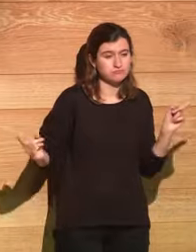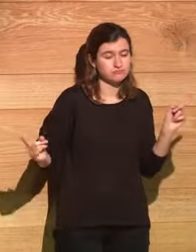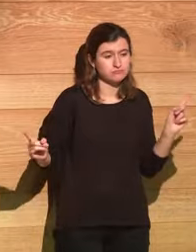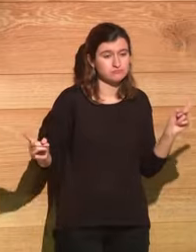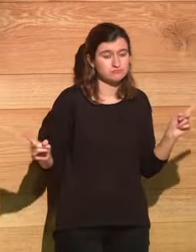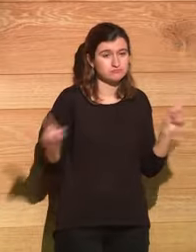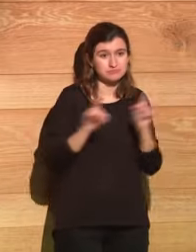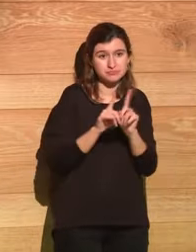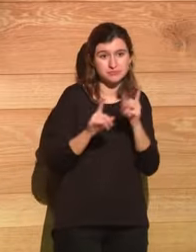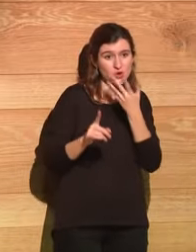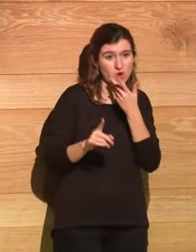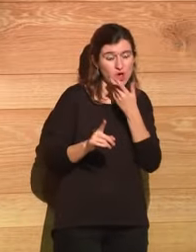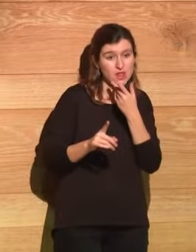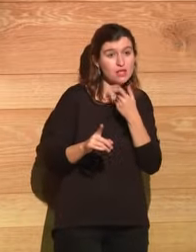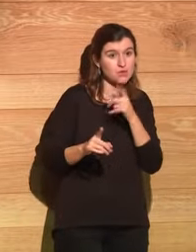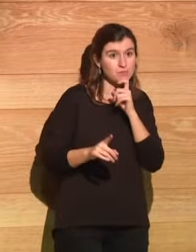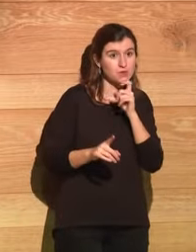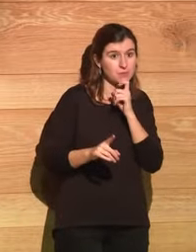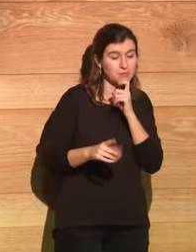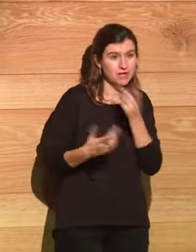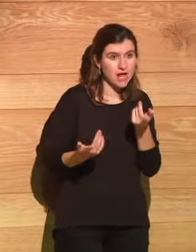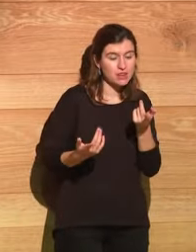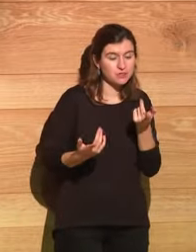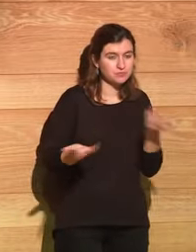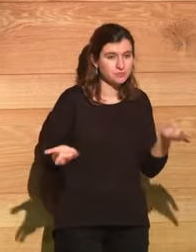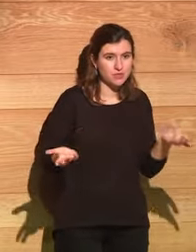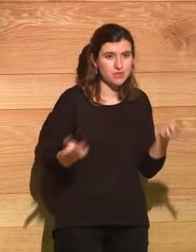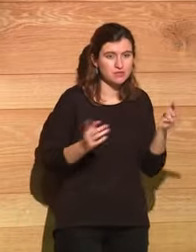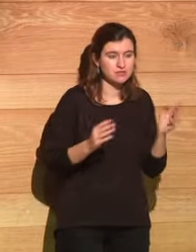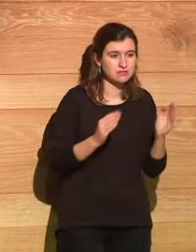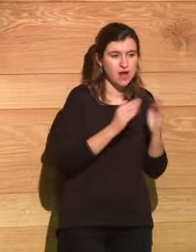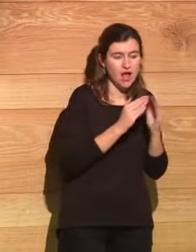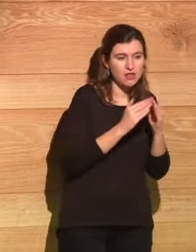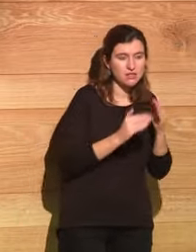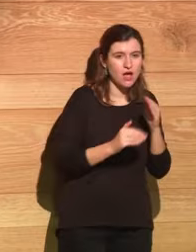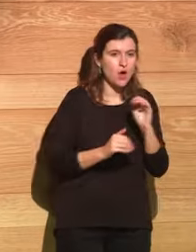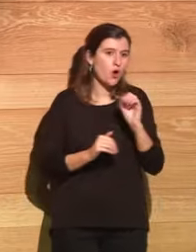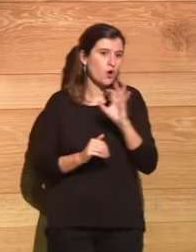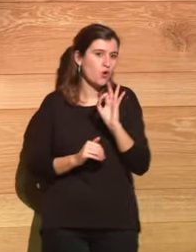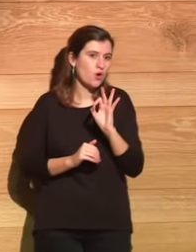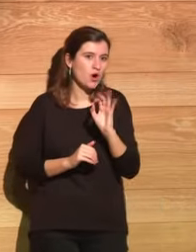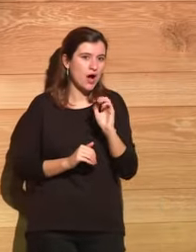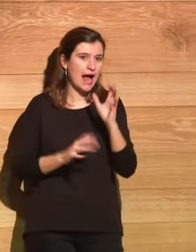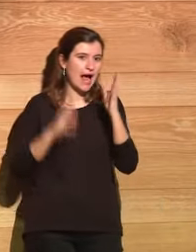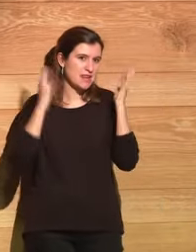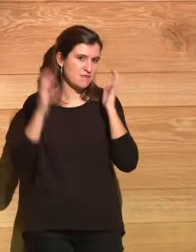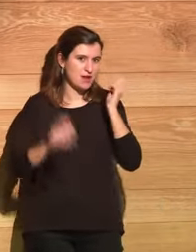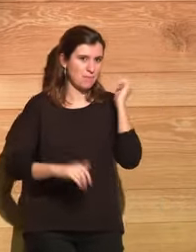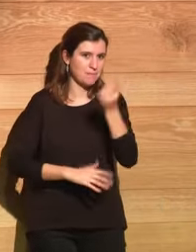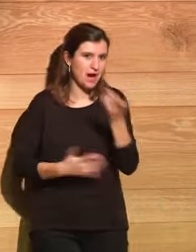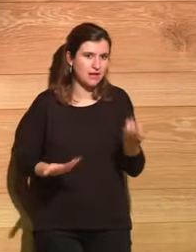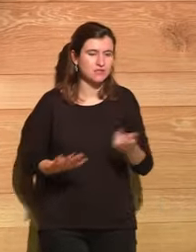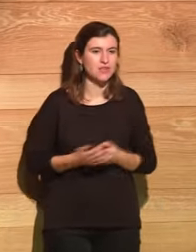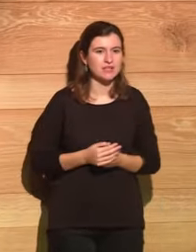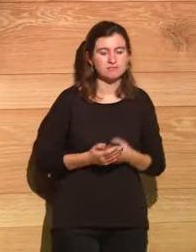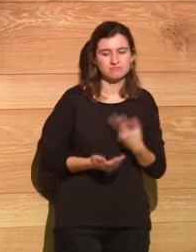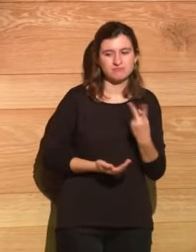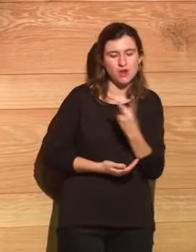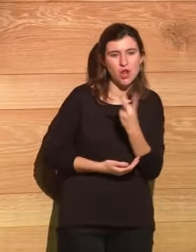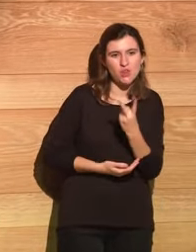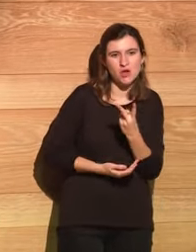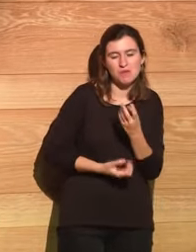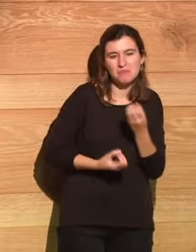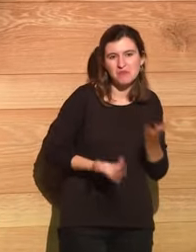Y mientras uno dominaba la esfera de la intimidad, el otro salía a cazar. Que sí, esta gente se lleva bien porque es educada, pero